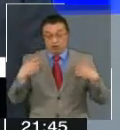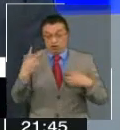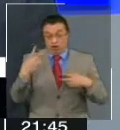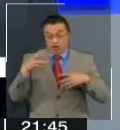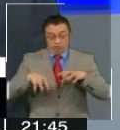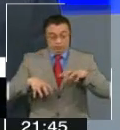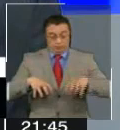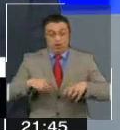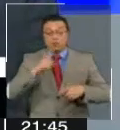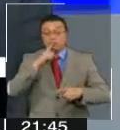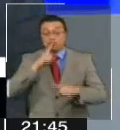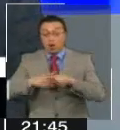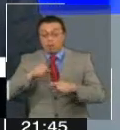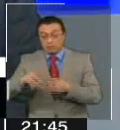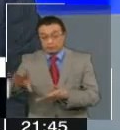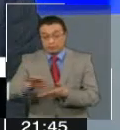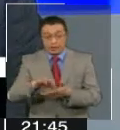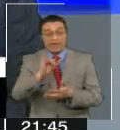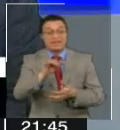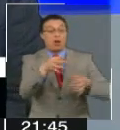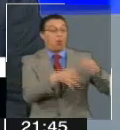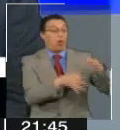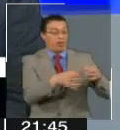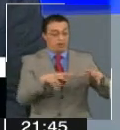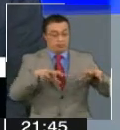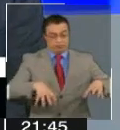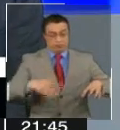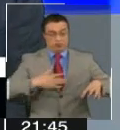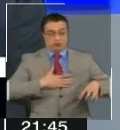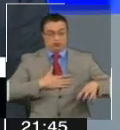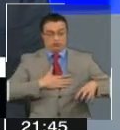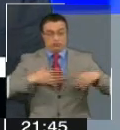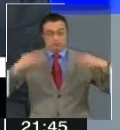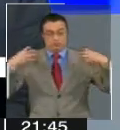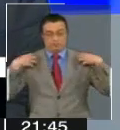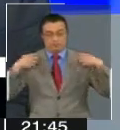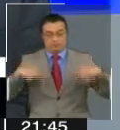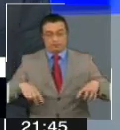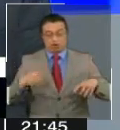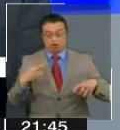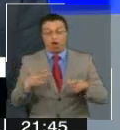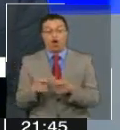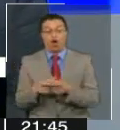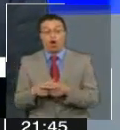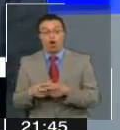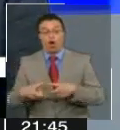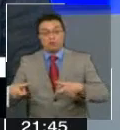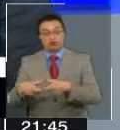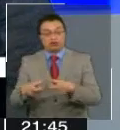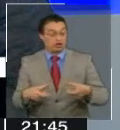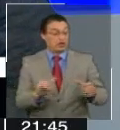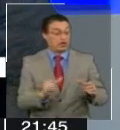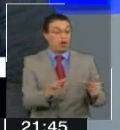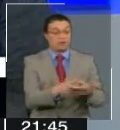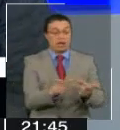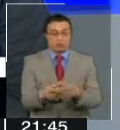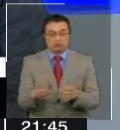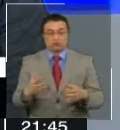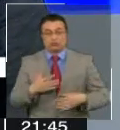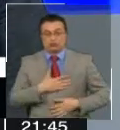2 áreas, la de nombramiento y el área jurídica. Básicamente el área jurídica, habían 2 comités que manejaba la subcontralora,